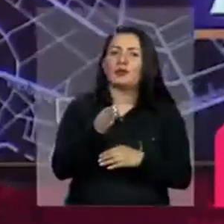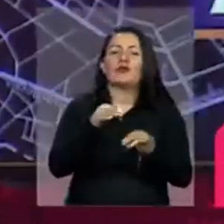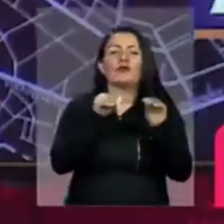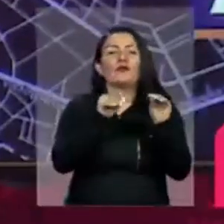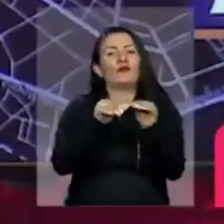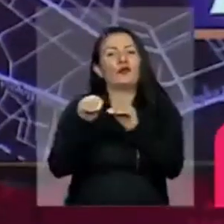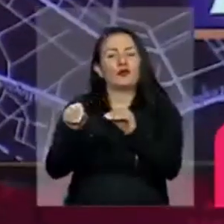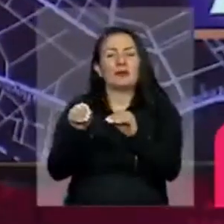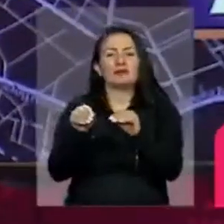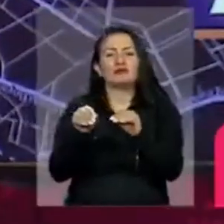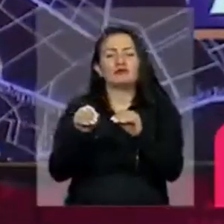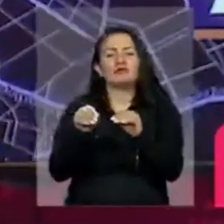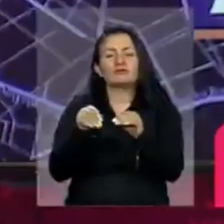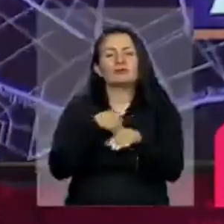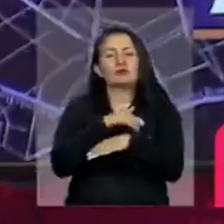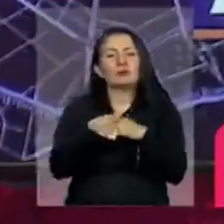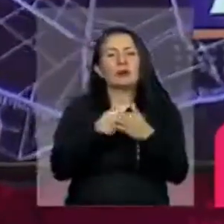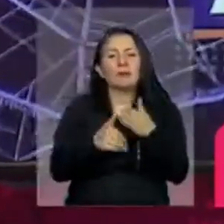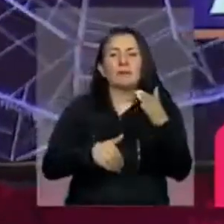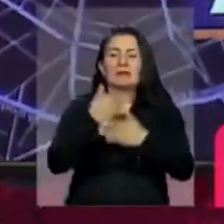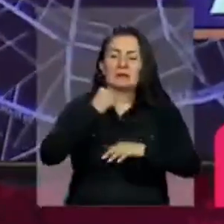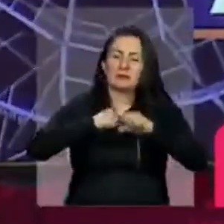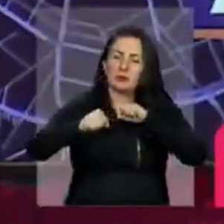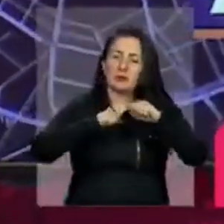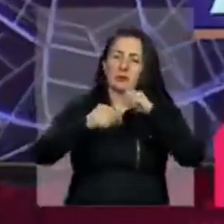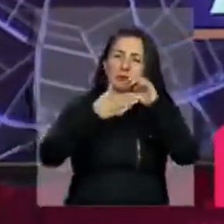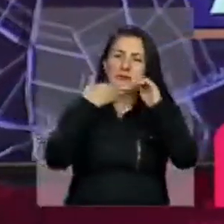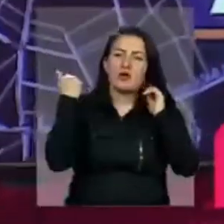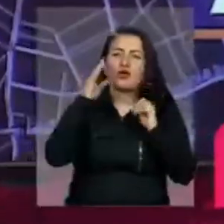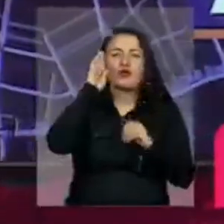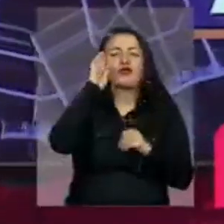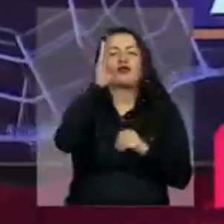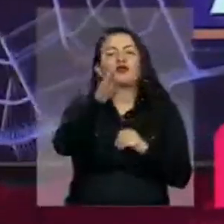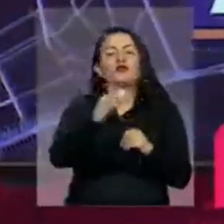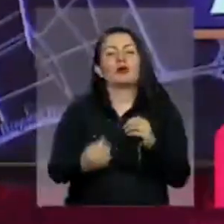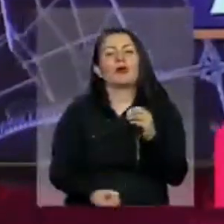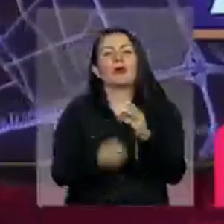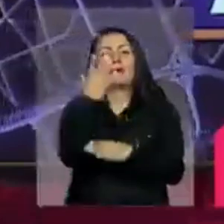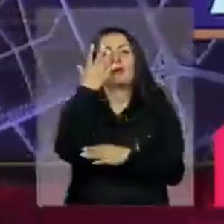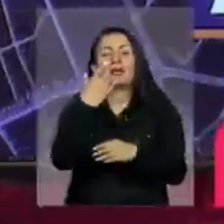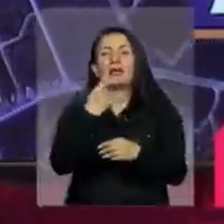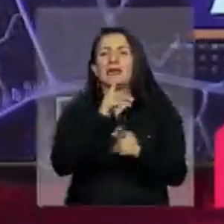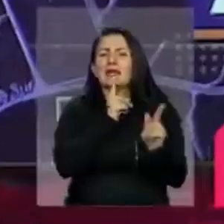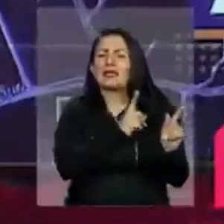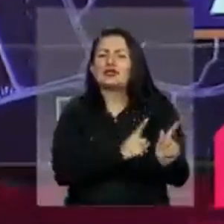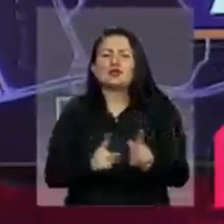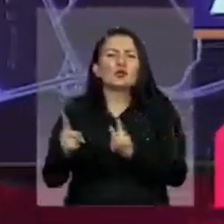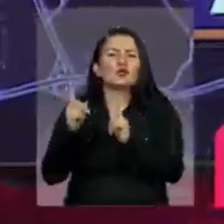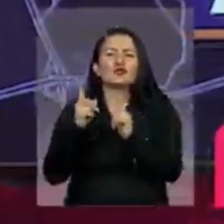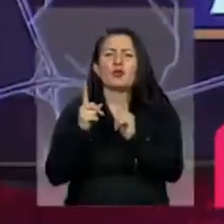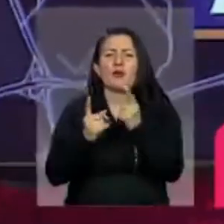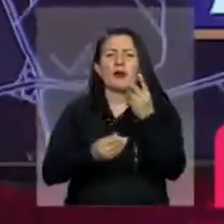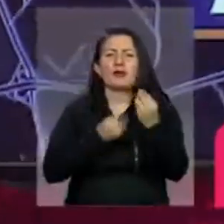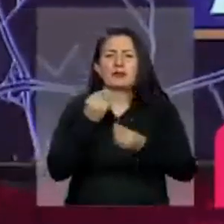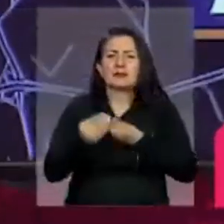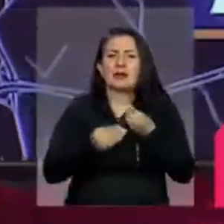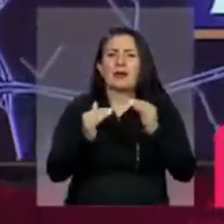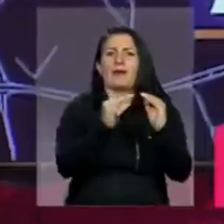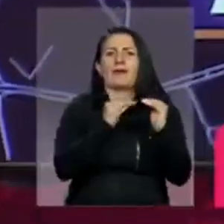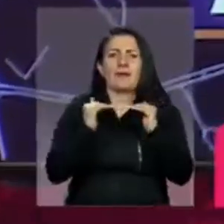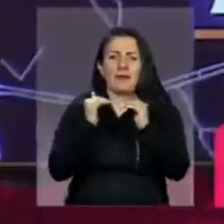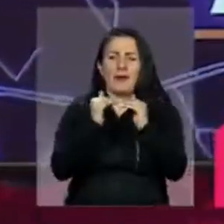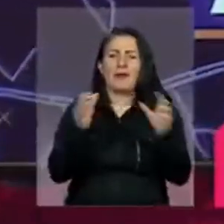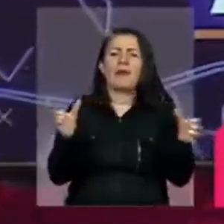forman, empezar a darles un mejor futuro y empezar a generar todo este discurso, empezar a dar equidad de